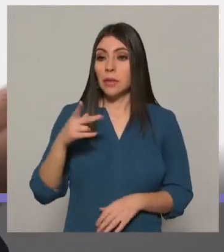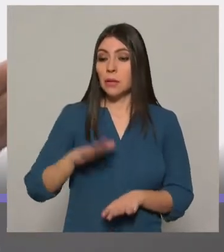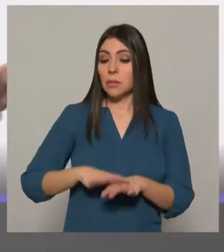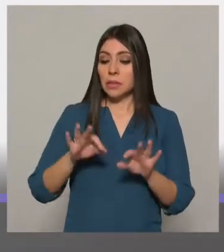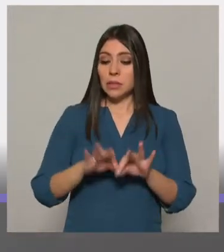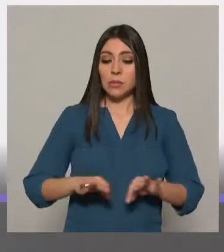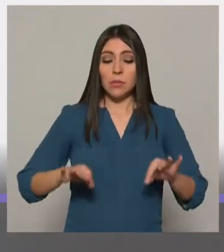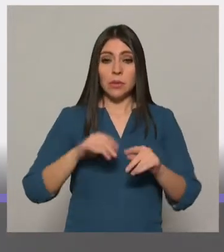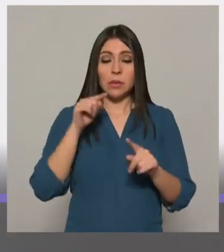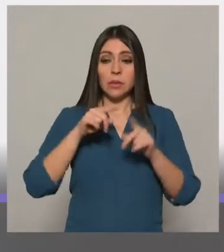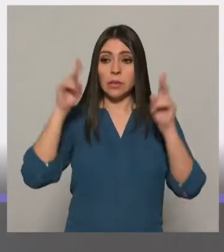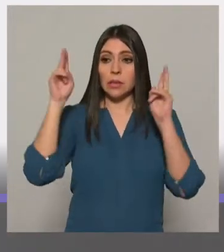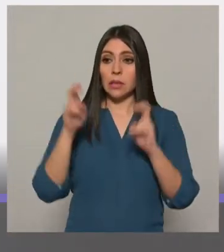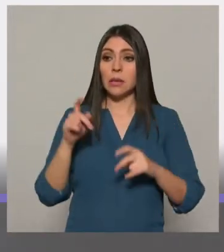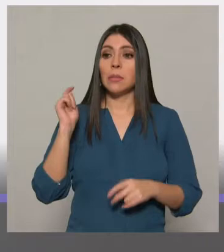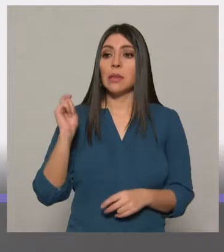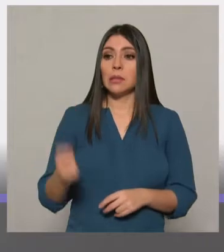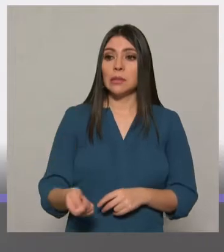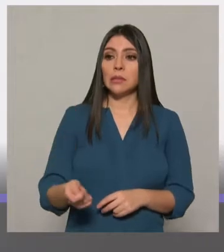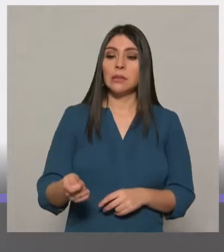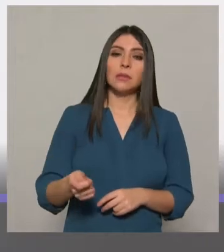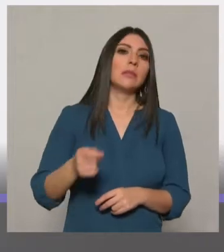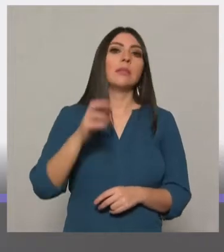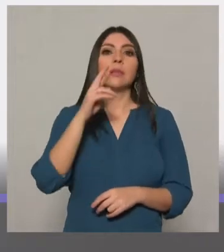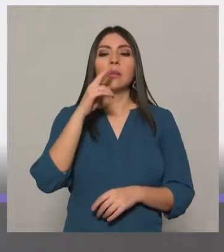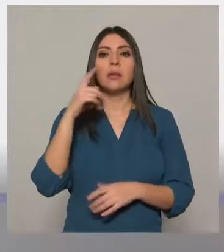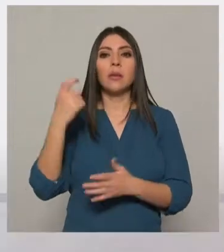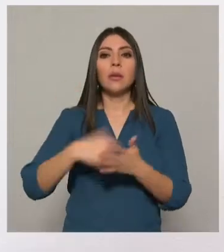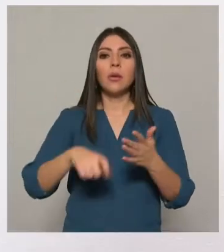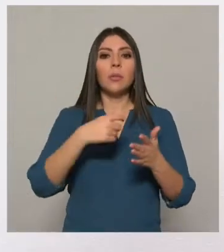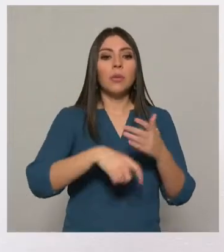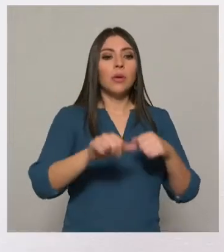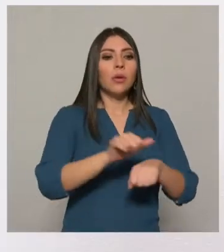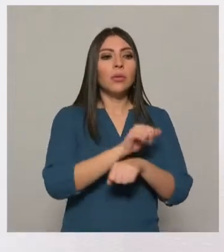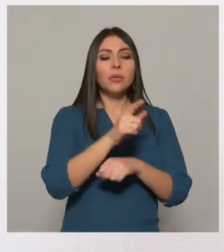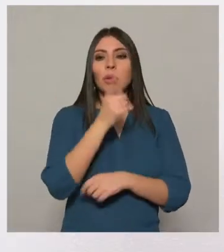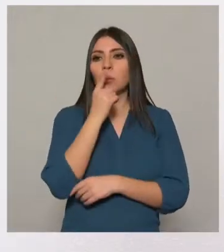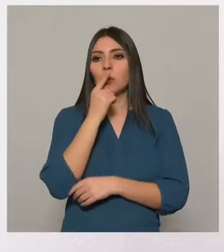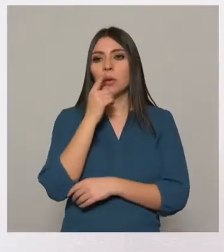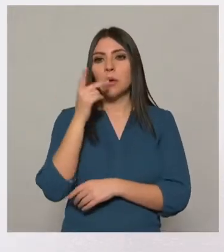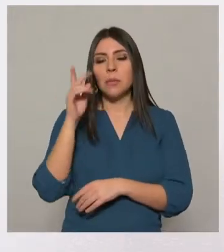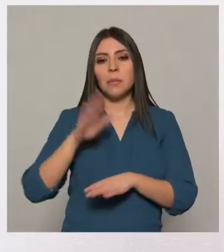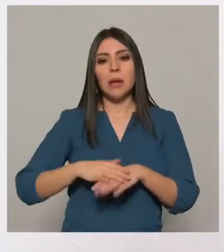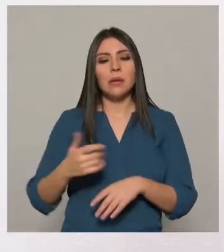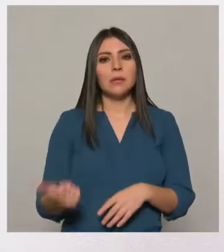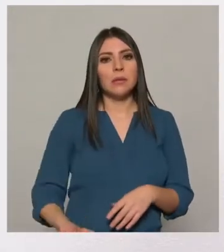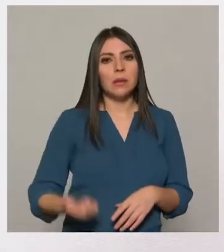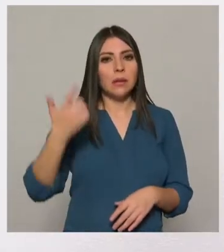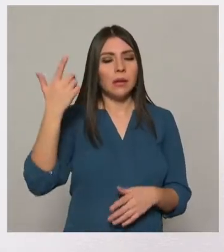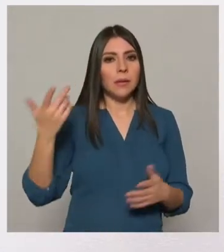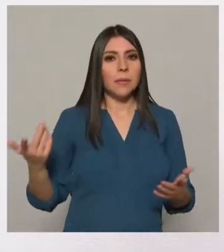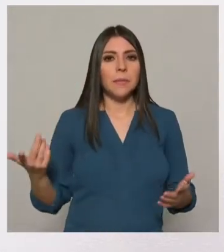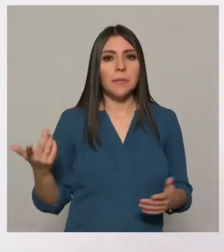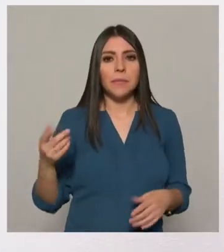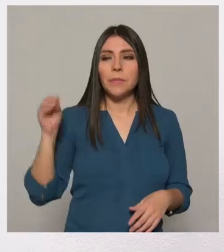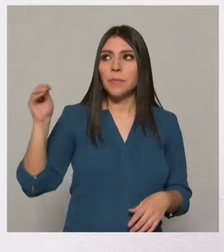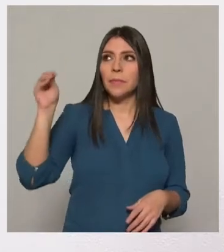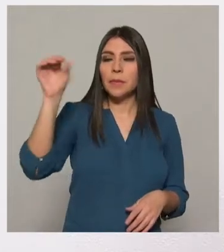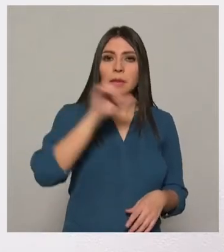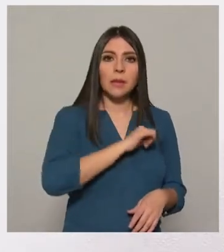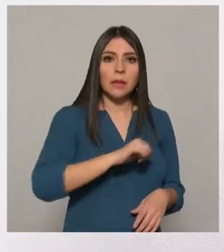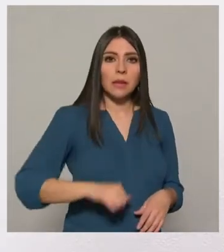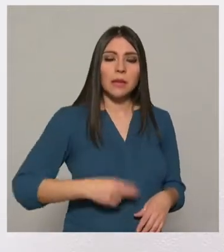tenemos un tema como son la adquisición de patrullas a sobreprecios. Tenemos que revisar en las alcaldías, tenemos